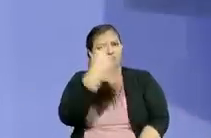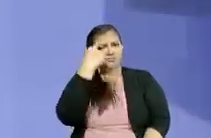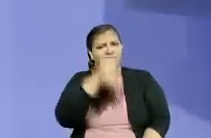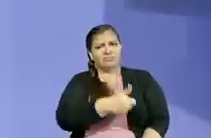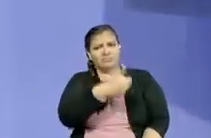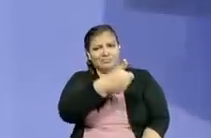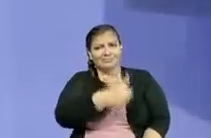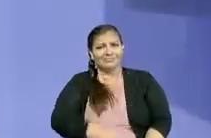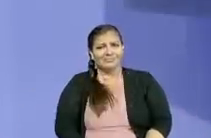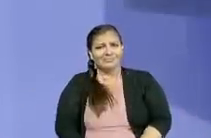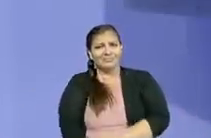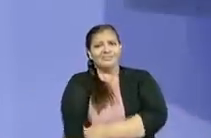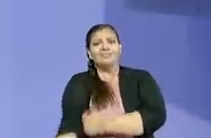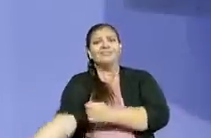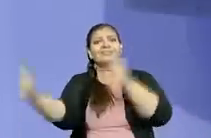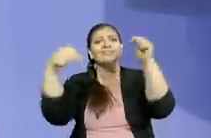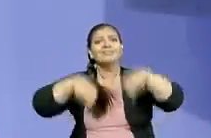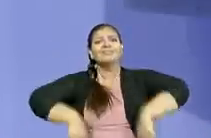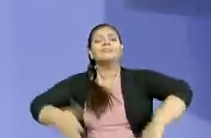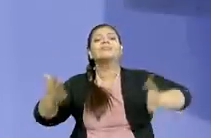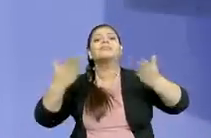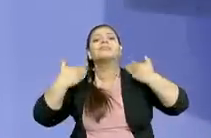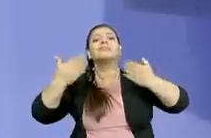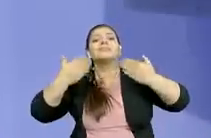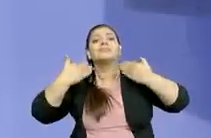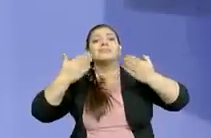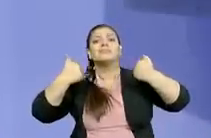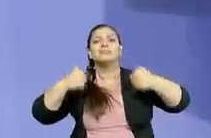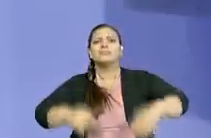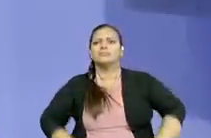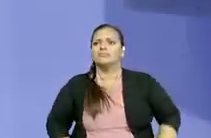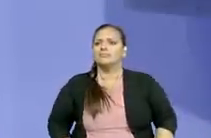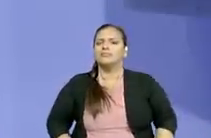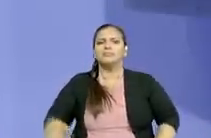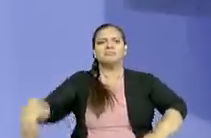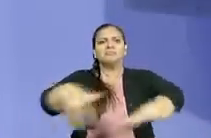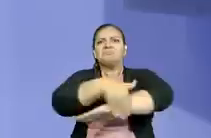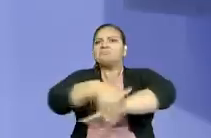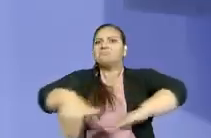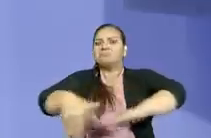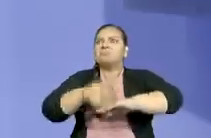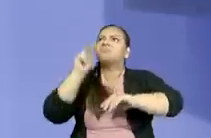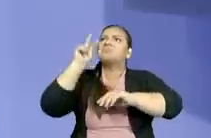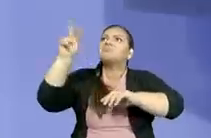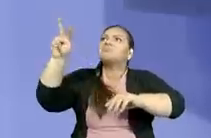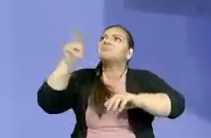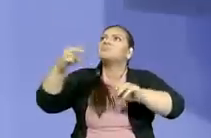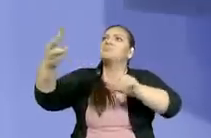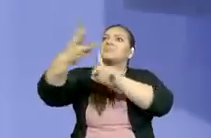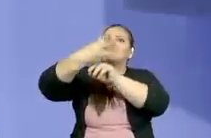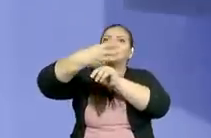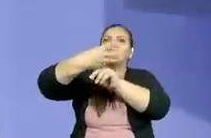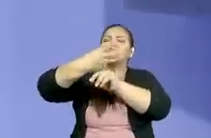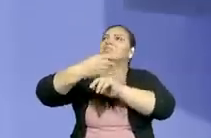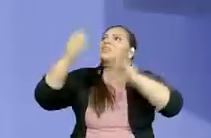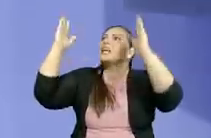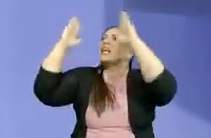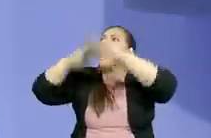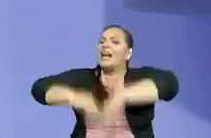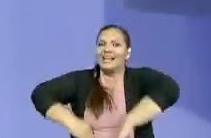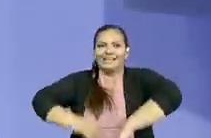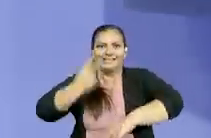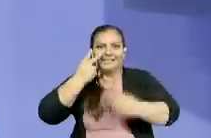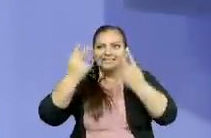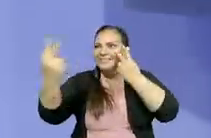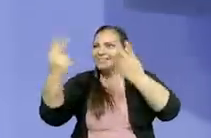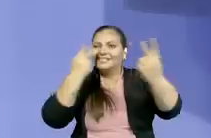es. Y se ha cumplido con la etapa de hacer de Guayaquil la primera ciudad digital con 6.000 puntos de internet gratuito y sin cable, con